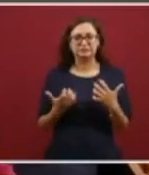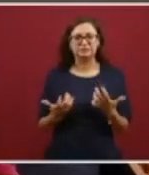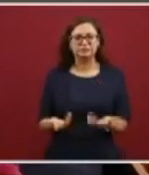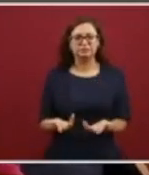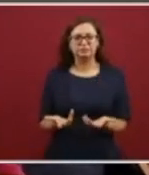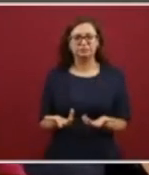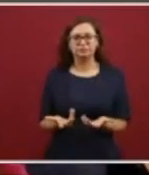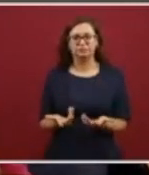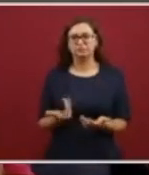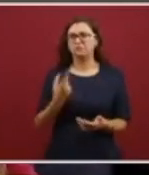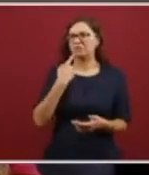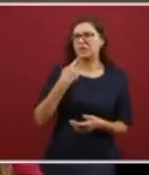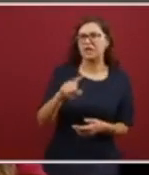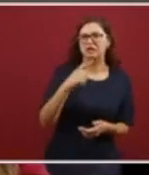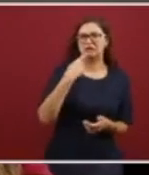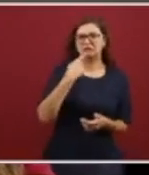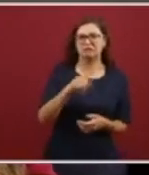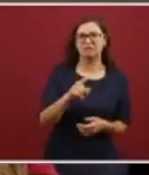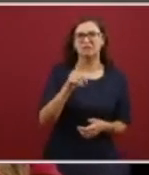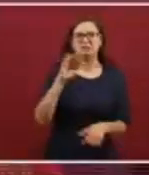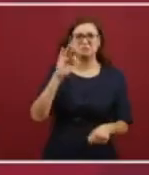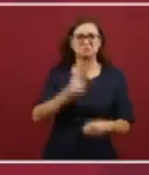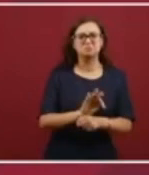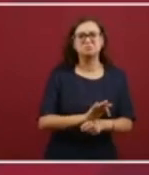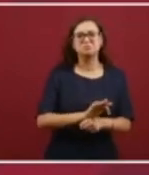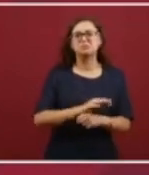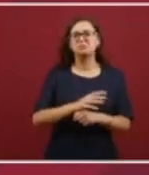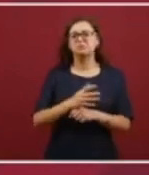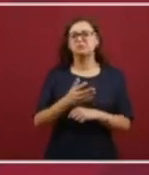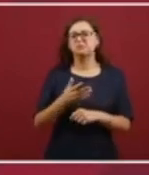y que amparos y que